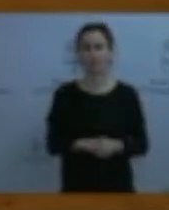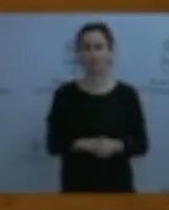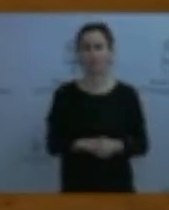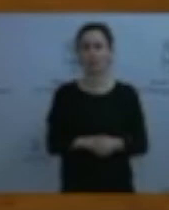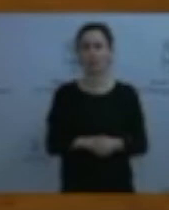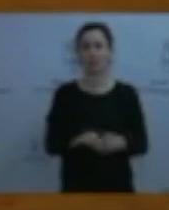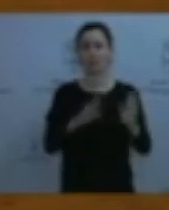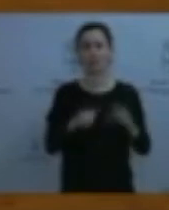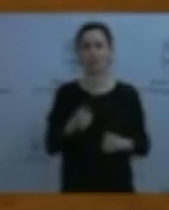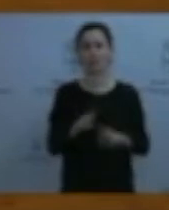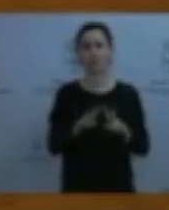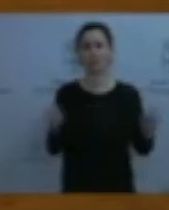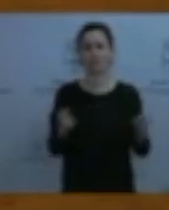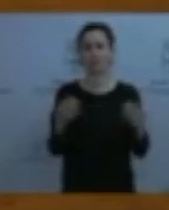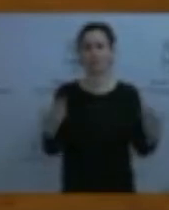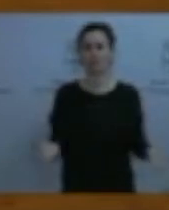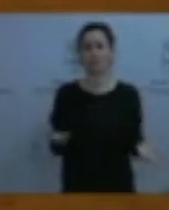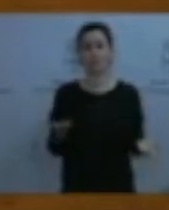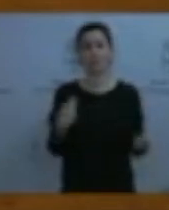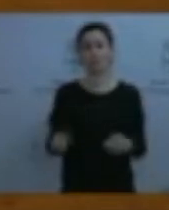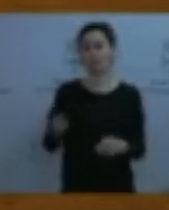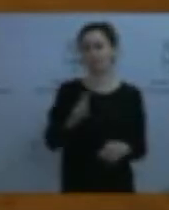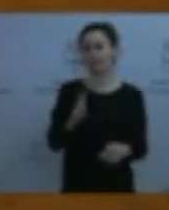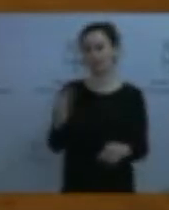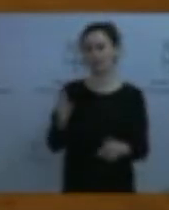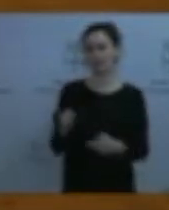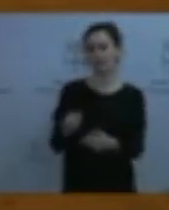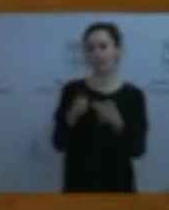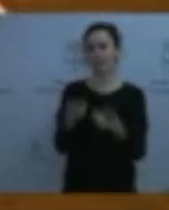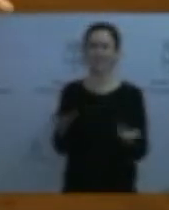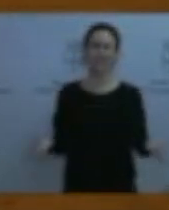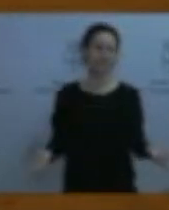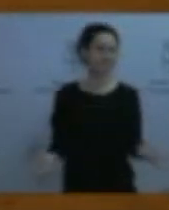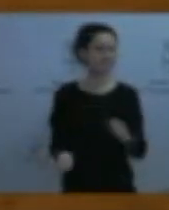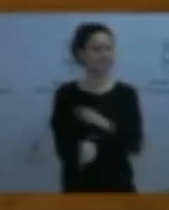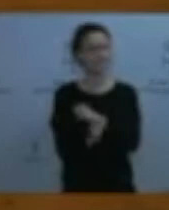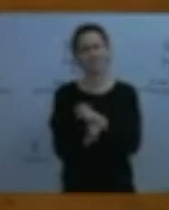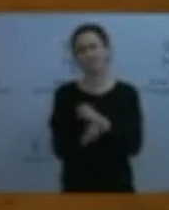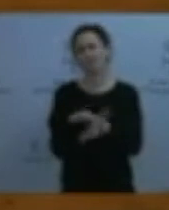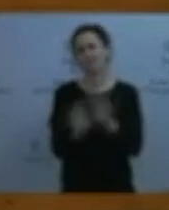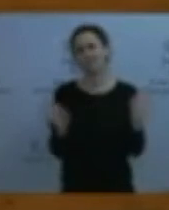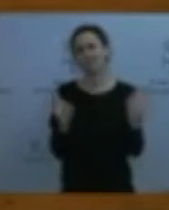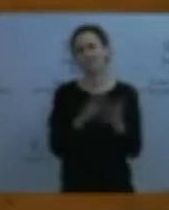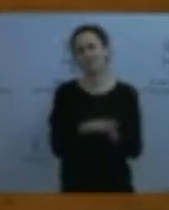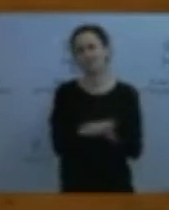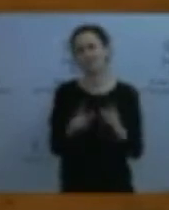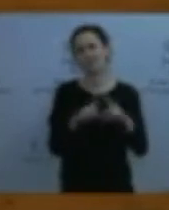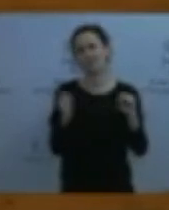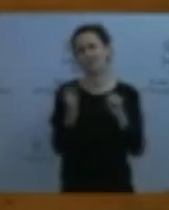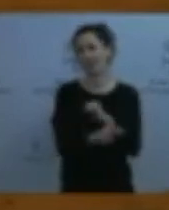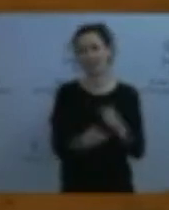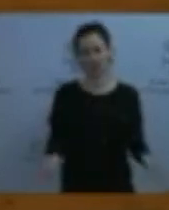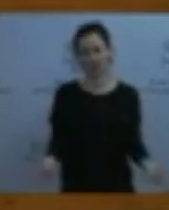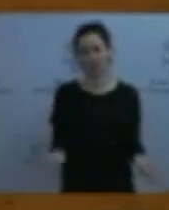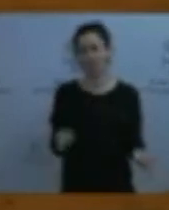La última de las cuestiones nos respondía Venezuela, que era una estrategia, decíamos, para no hablar de Asturias, ¿no? Decía